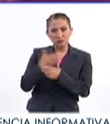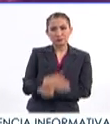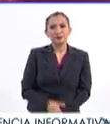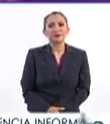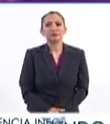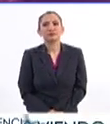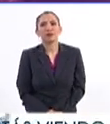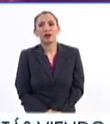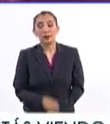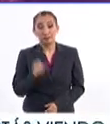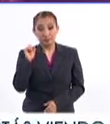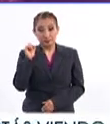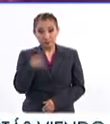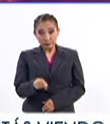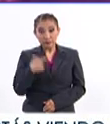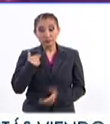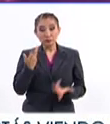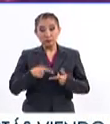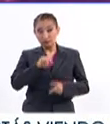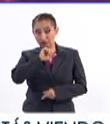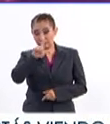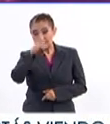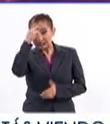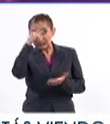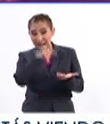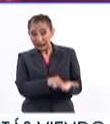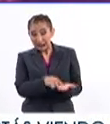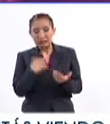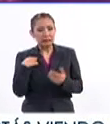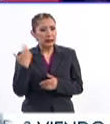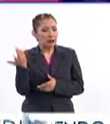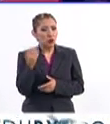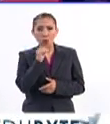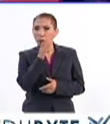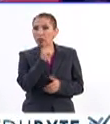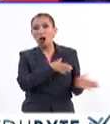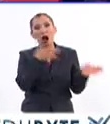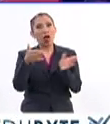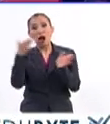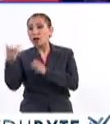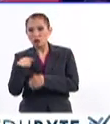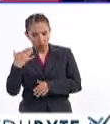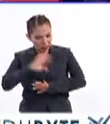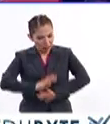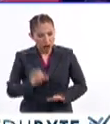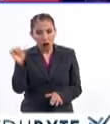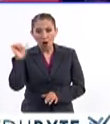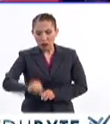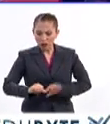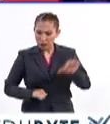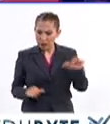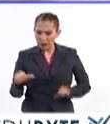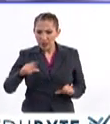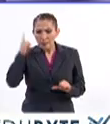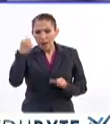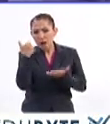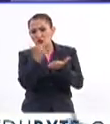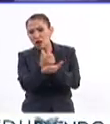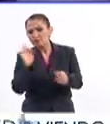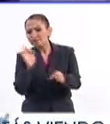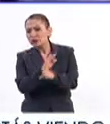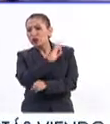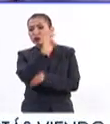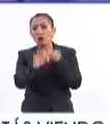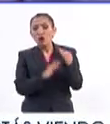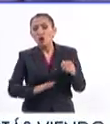superior. Frente a ello, los especialistas consideran que es impostergable la puesta en marcha de acciones que contribuyan a asegurar